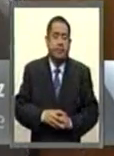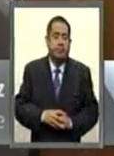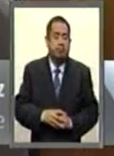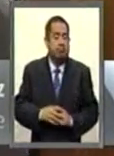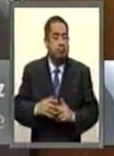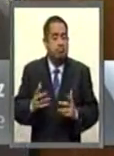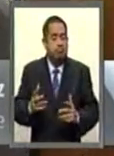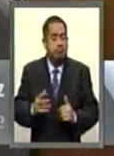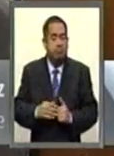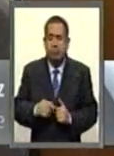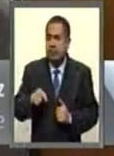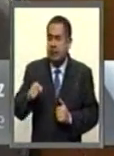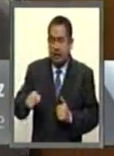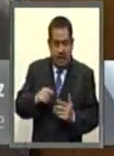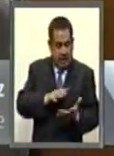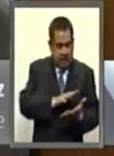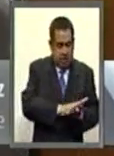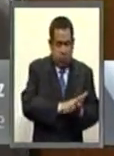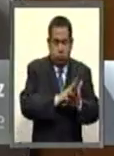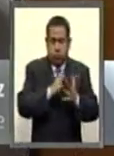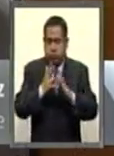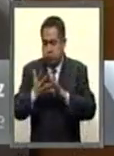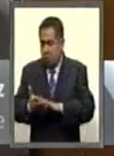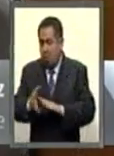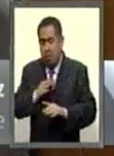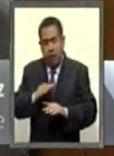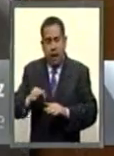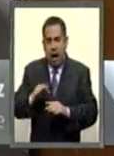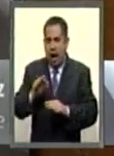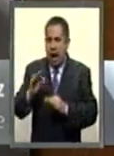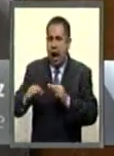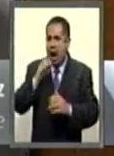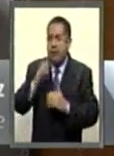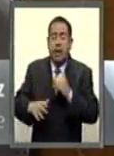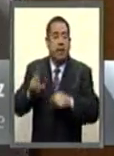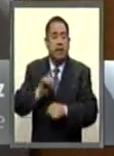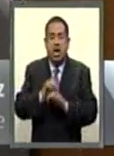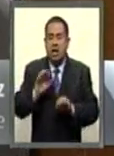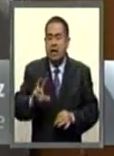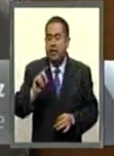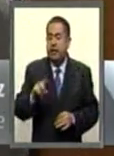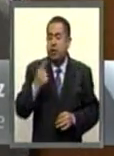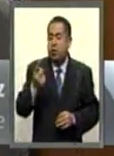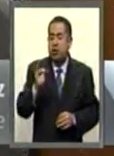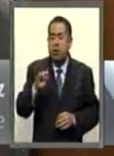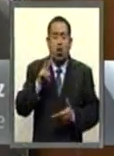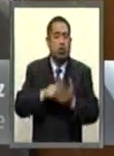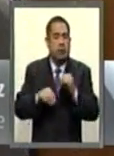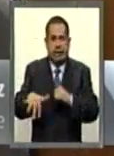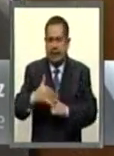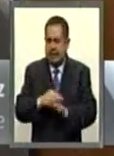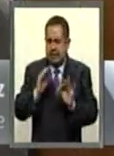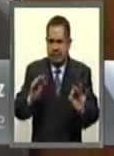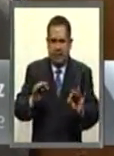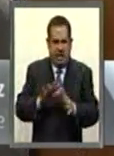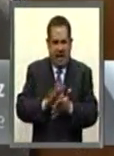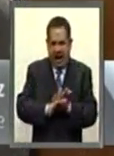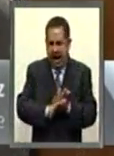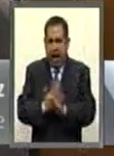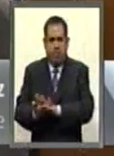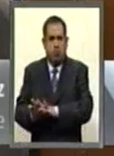el que esta transición pudiera concretarse el día 31 de diciembre del 2015 y